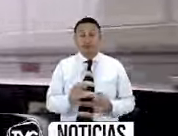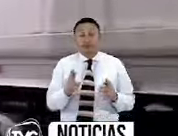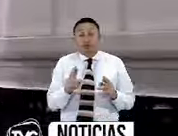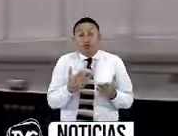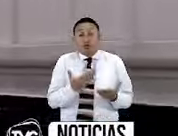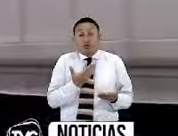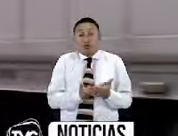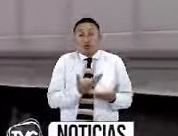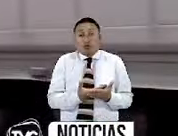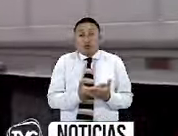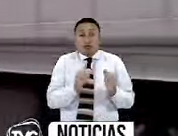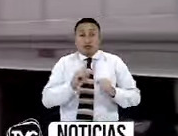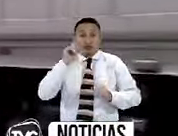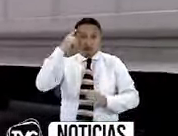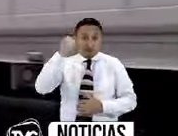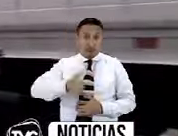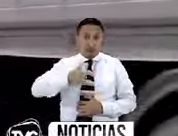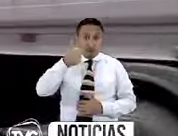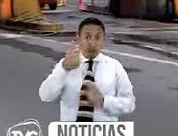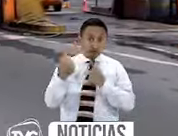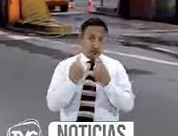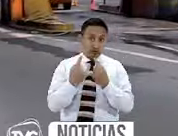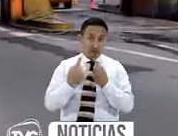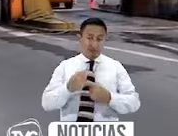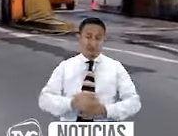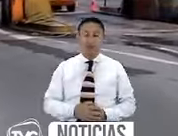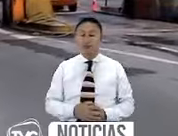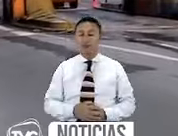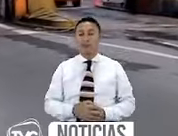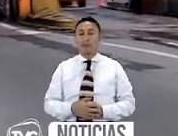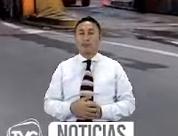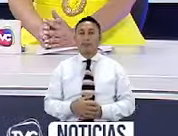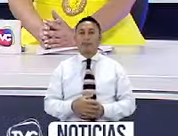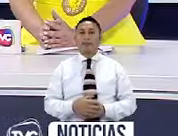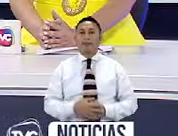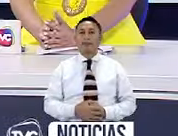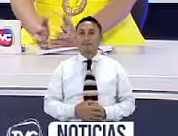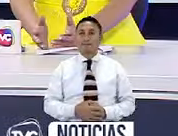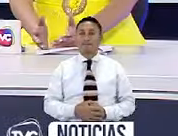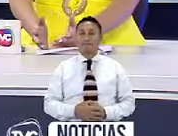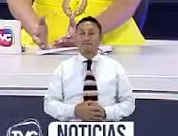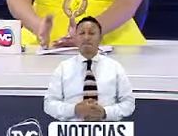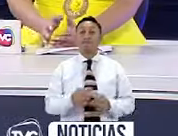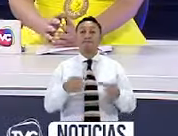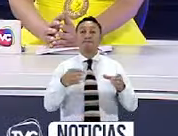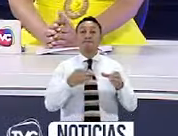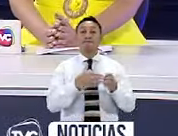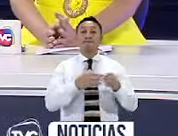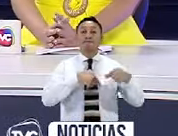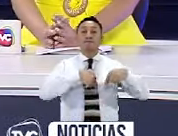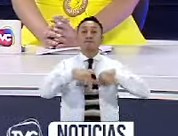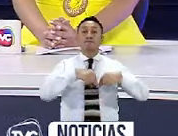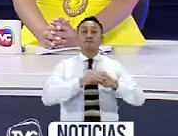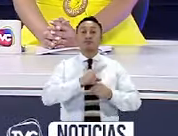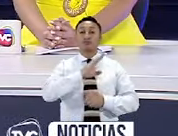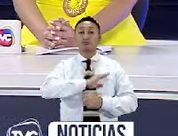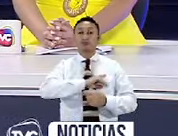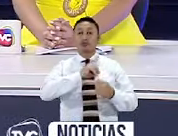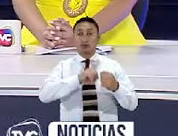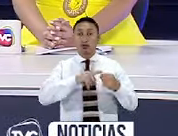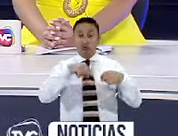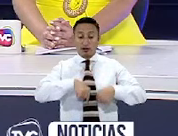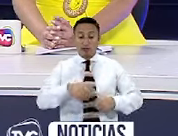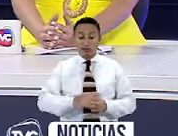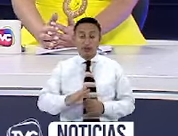acercamiento con el gobierno nacional. En Quito informó Adriana Rojas. La Comisión de Movilidad del municipio de Quito resolvió